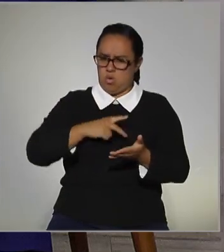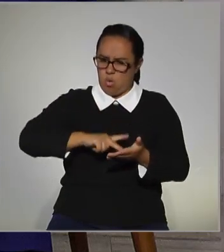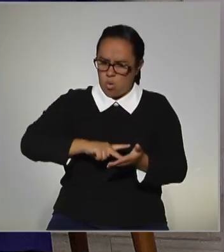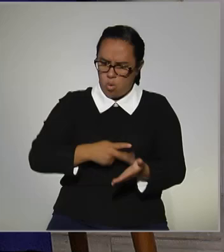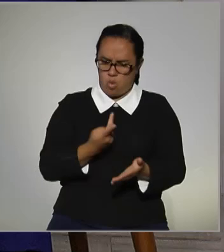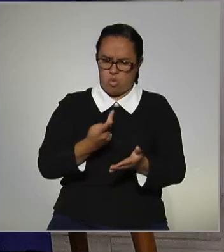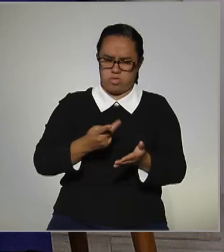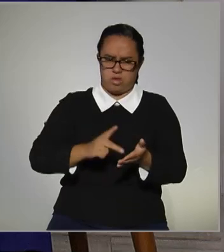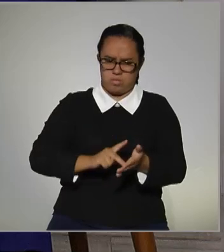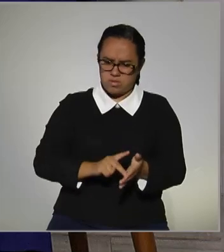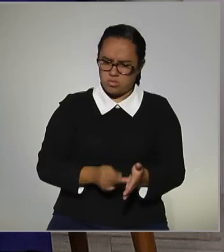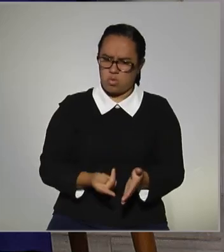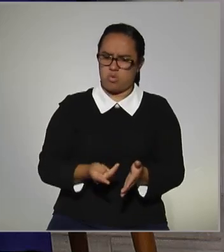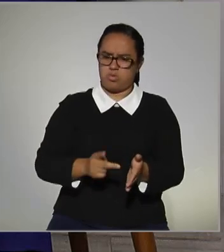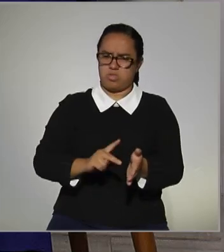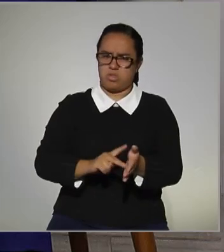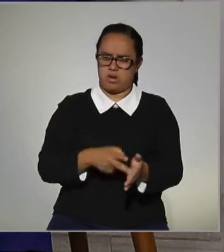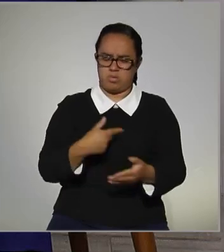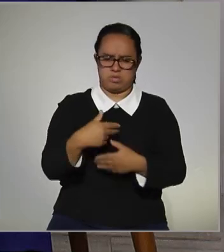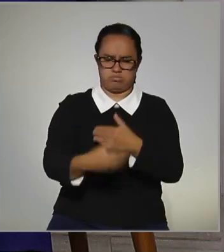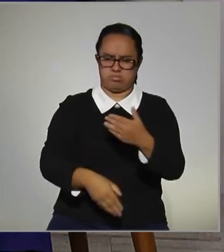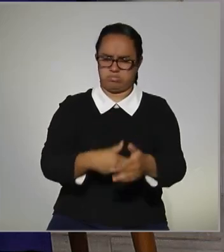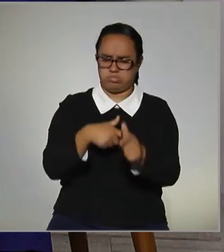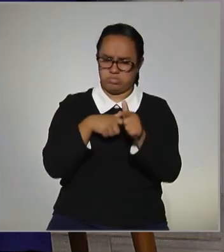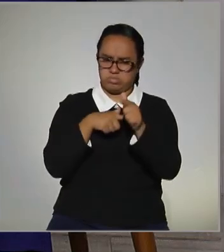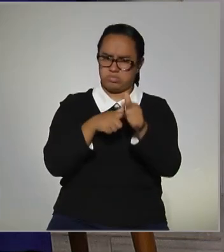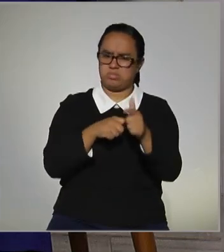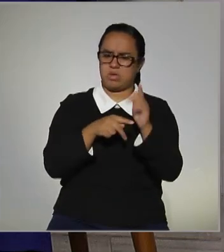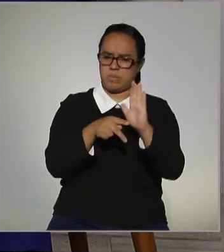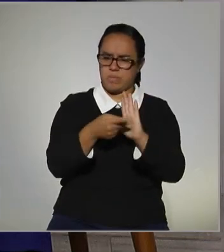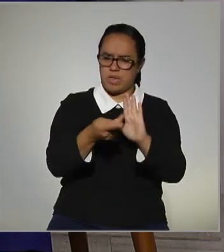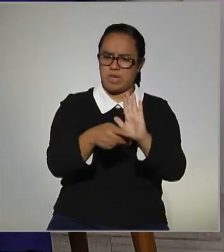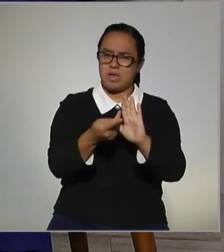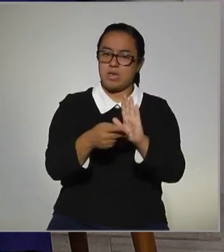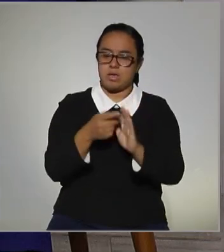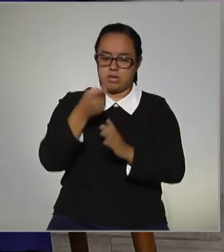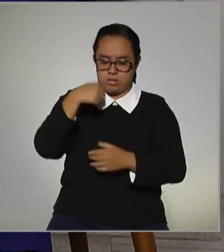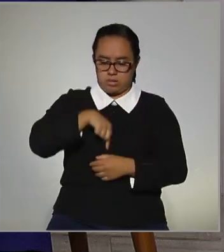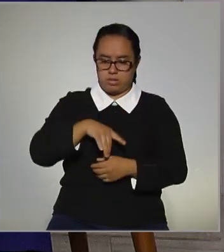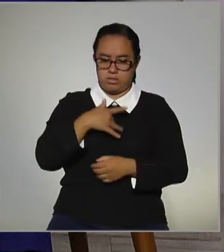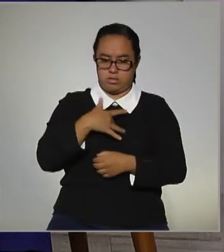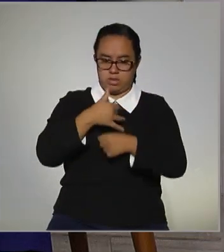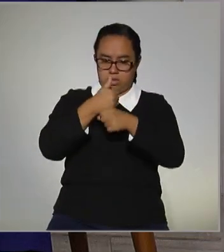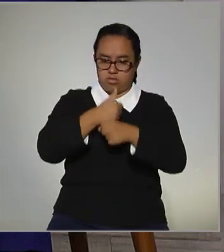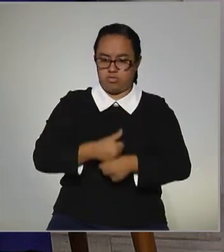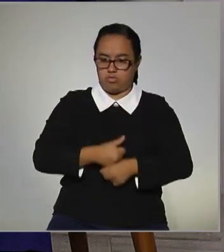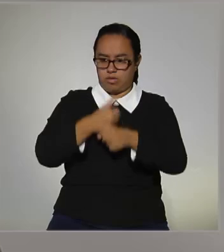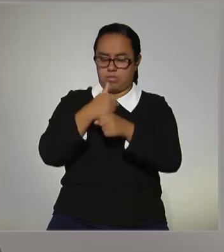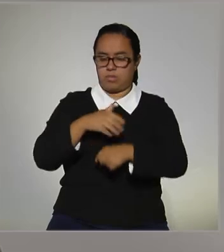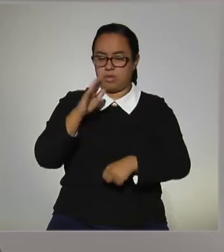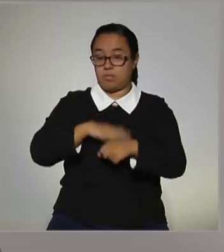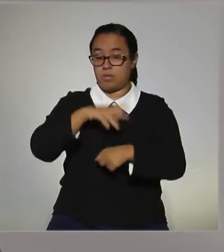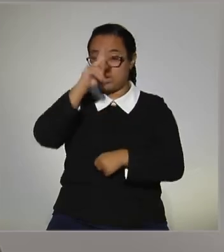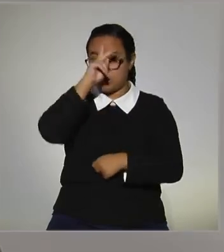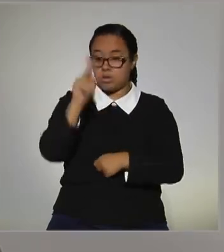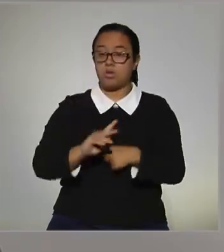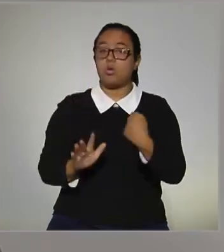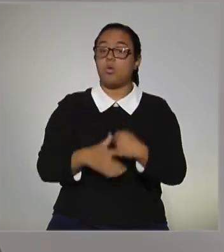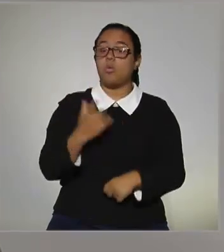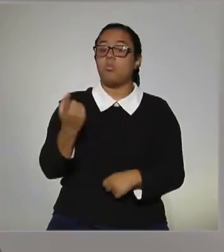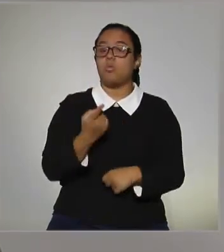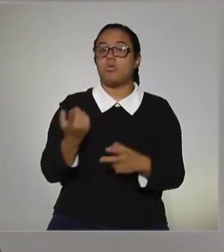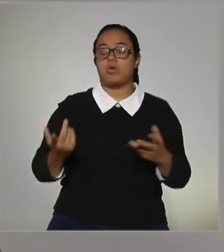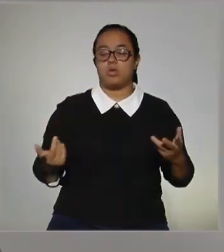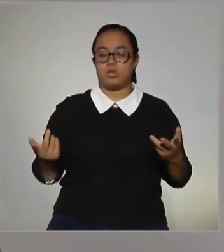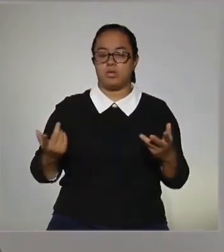se repite a lo largo del tiempo de manera reiterada, causando un sufrimiento en uno mismo, porque es algo que no, podríamos